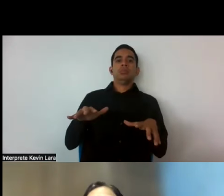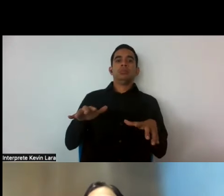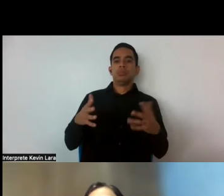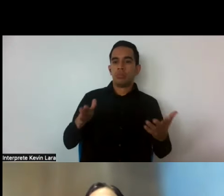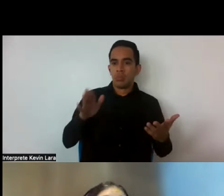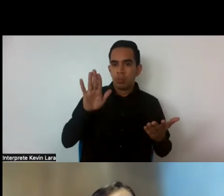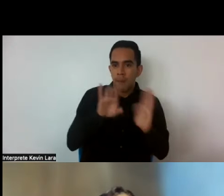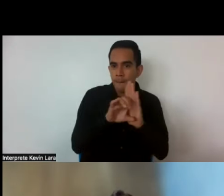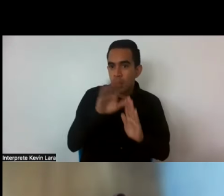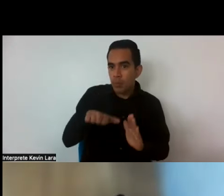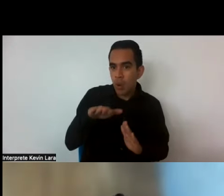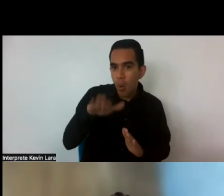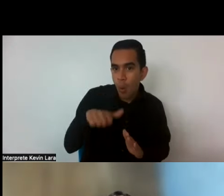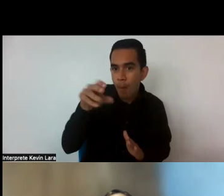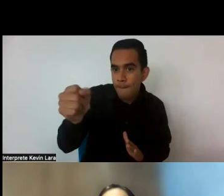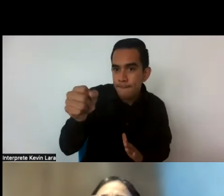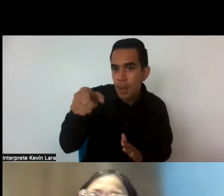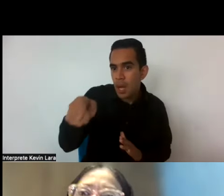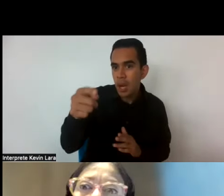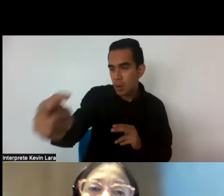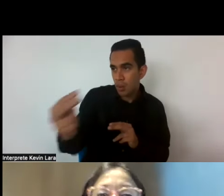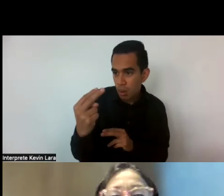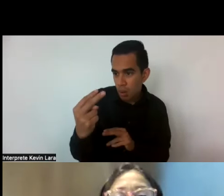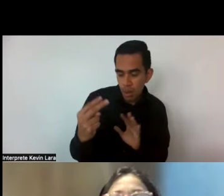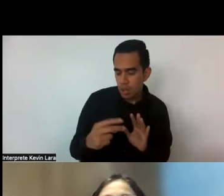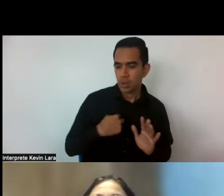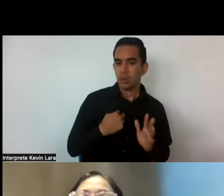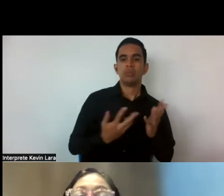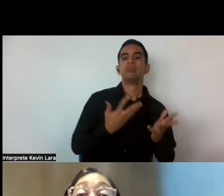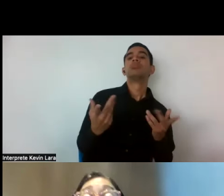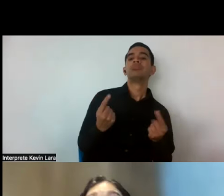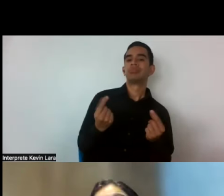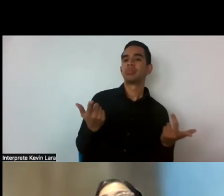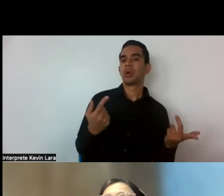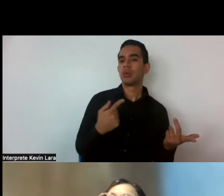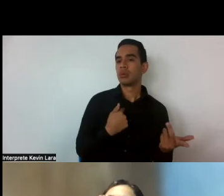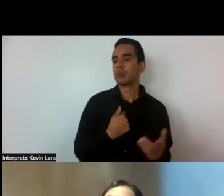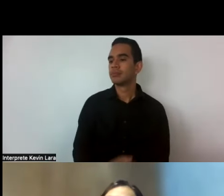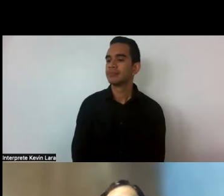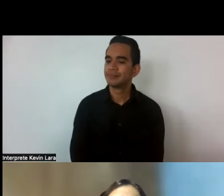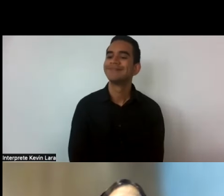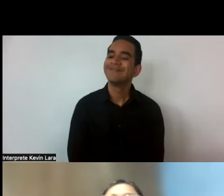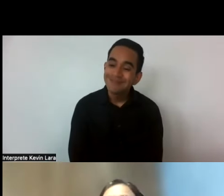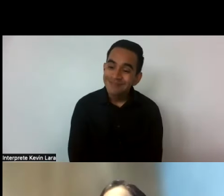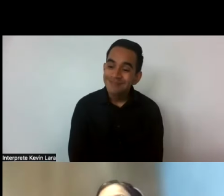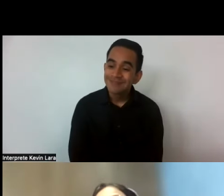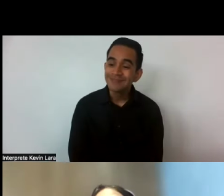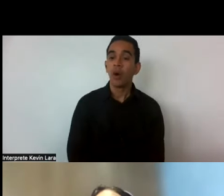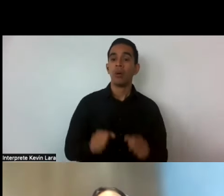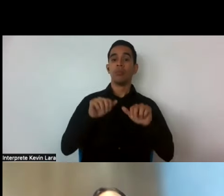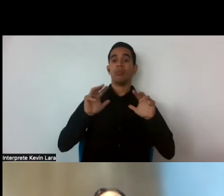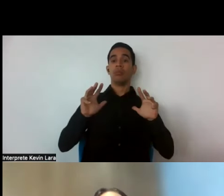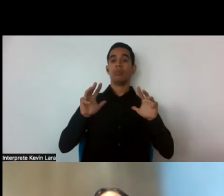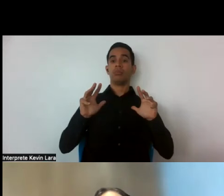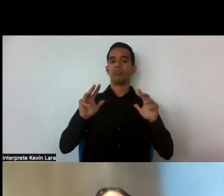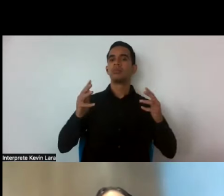hacer? ¿Me voy a quedar paralizado o voy a tomar alguna acción? Y eso me va a permitir a mí tomar las